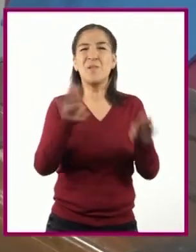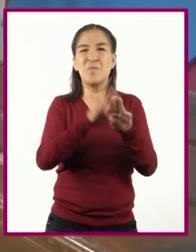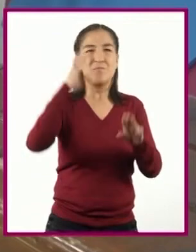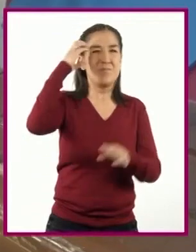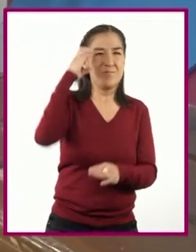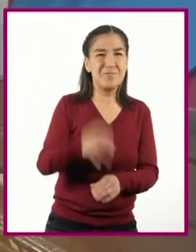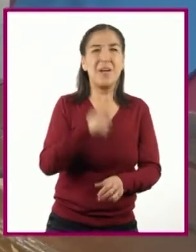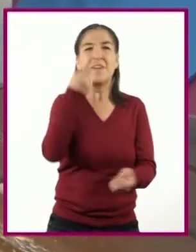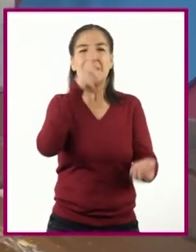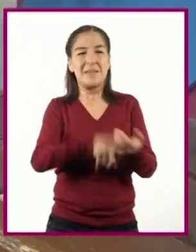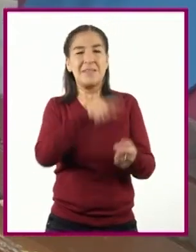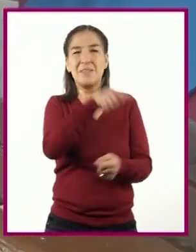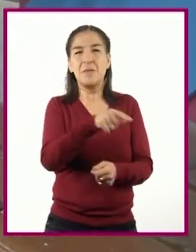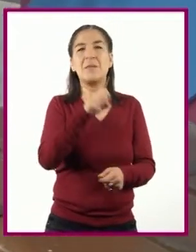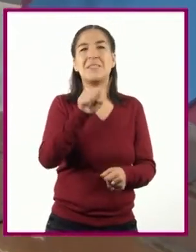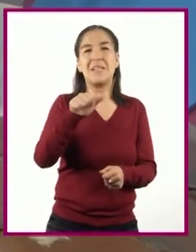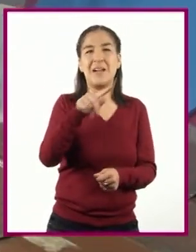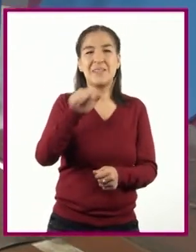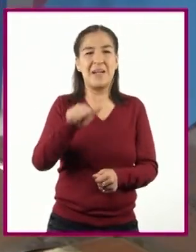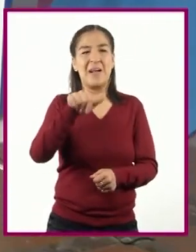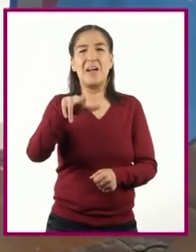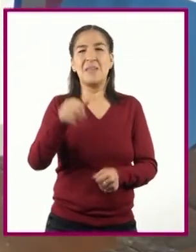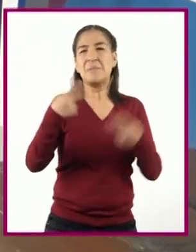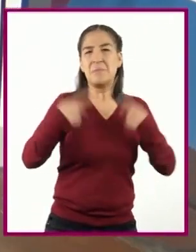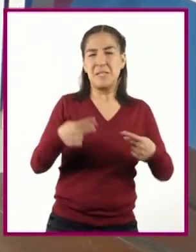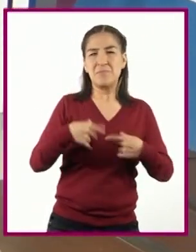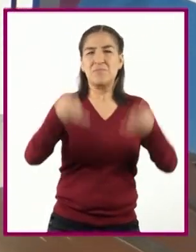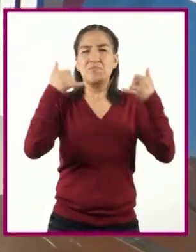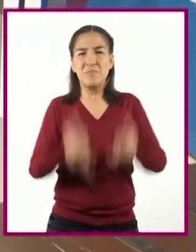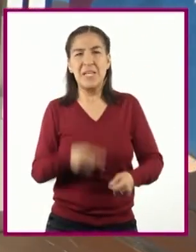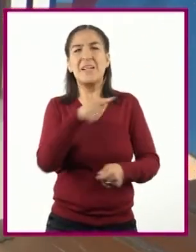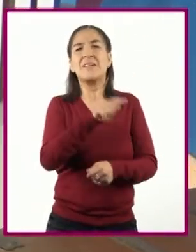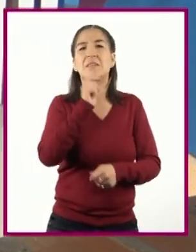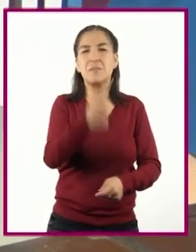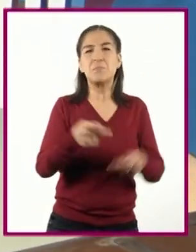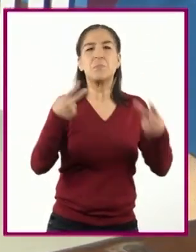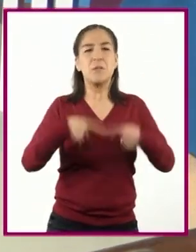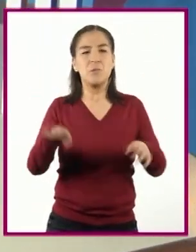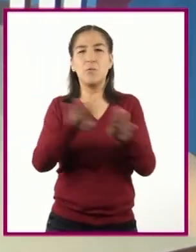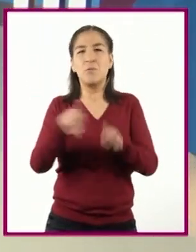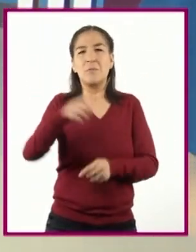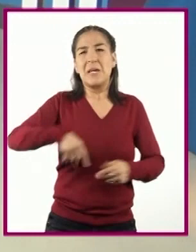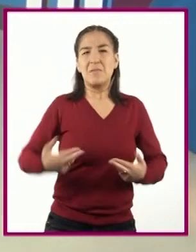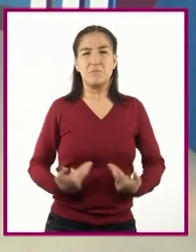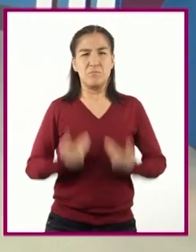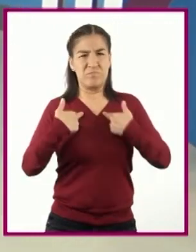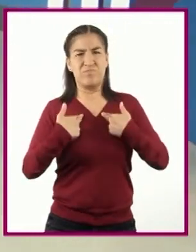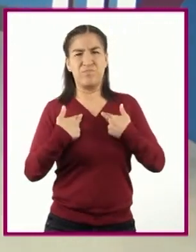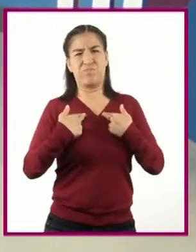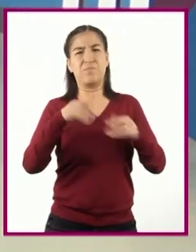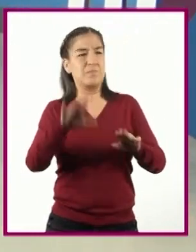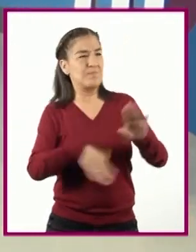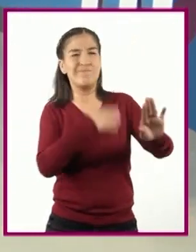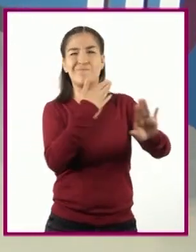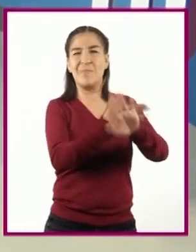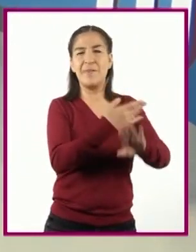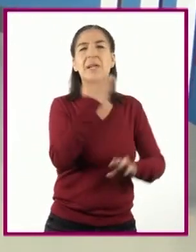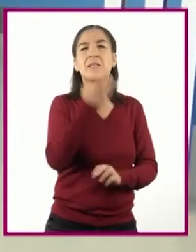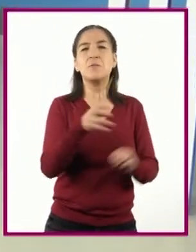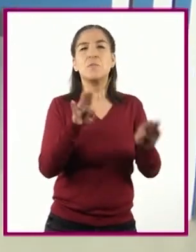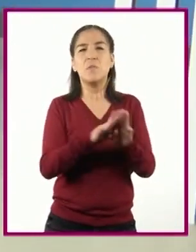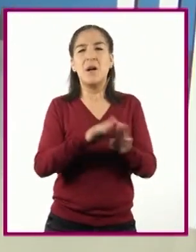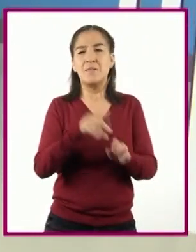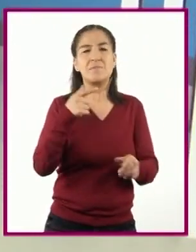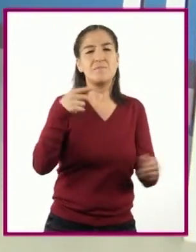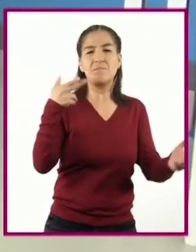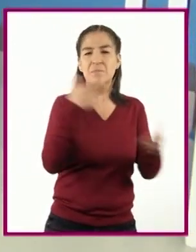crueldad con que Santa Anna trató a los rebeldes provocó que muchos residentes se volcaran en su contra. Por ejemplo, ordenó